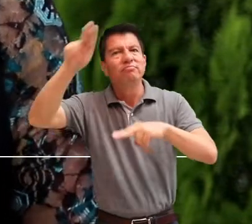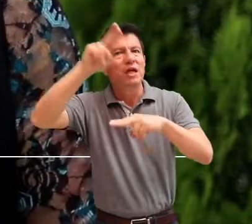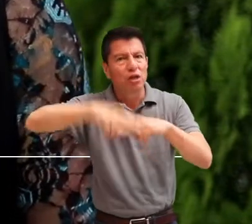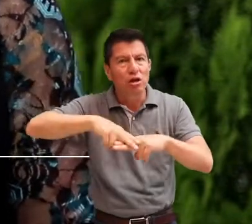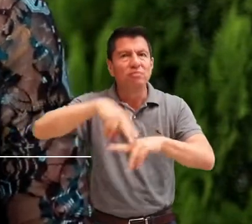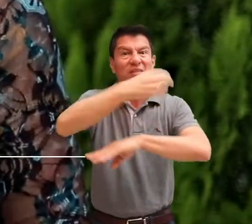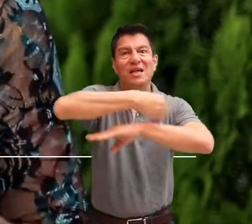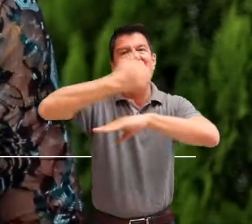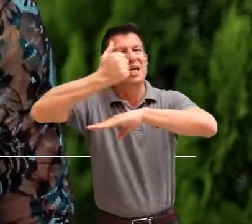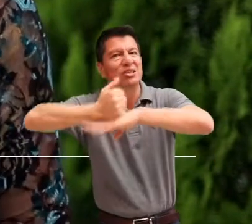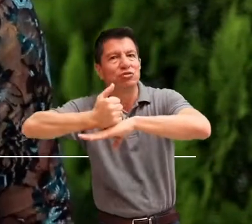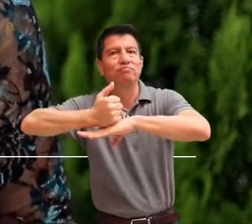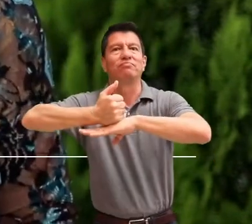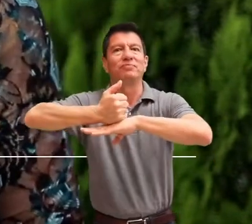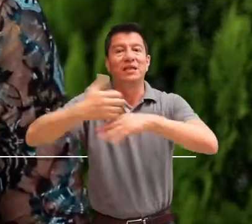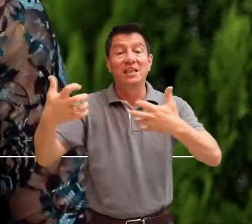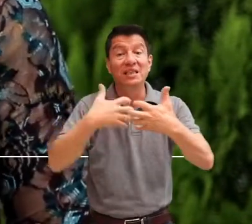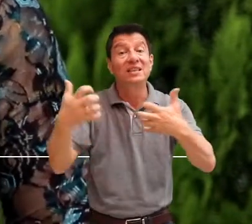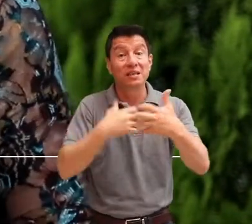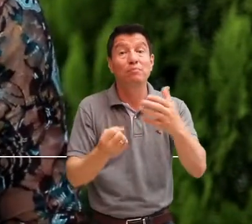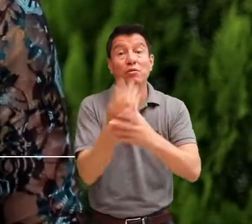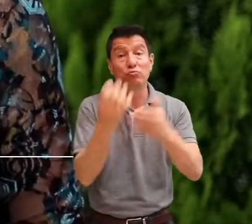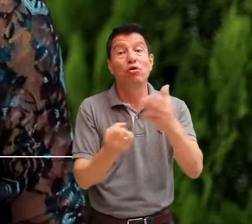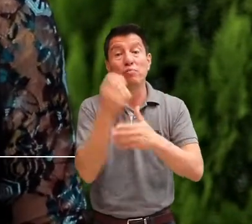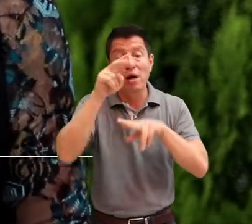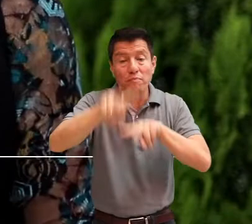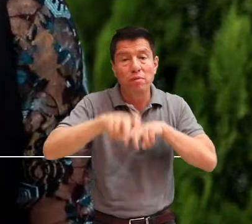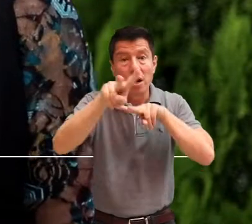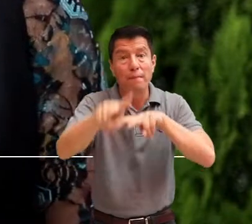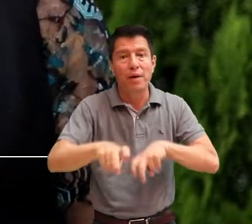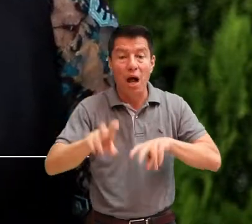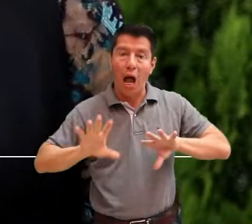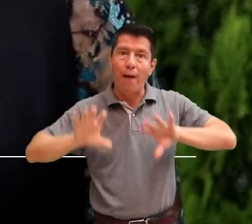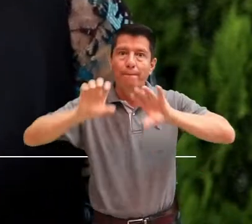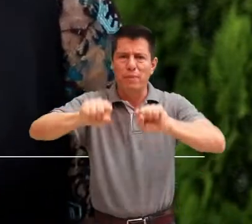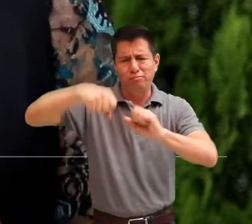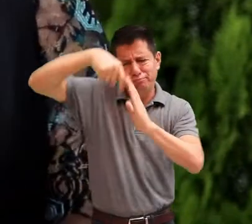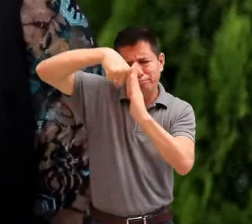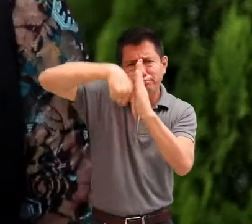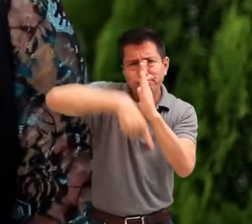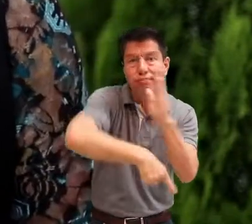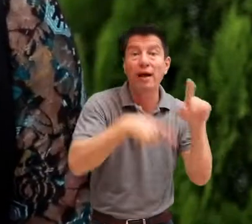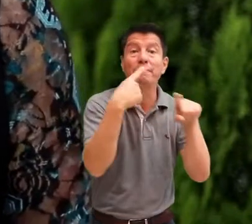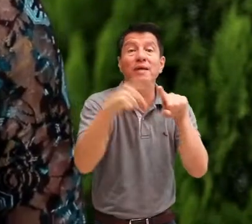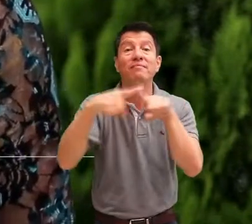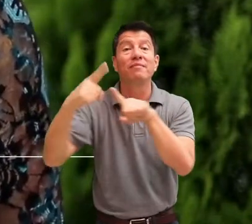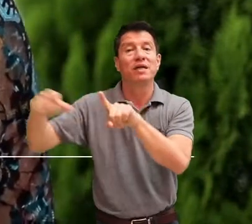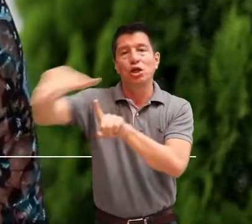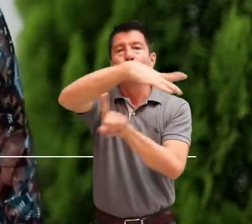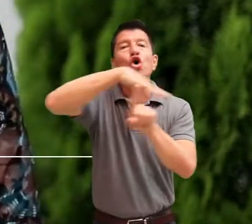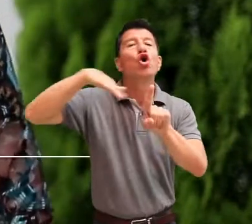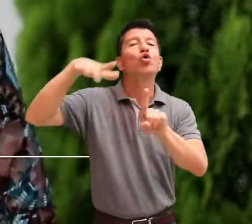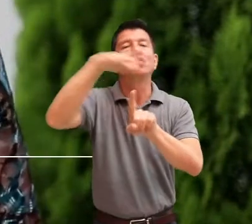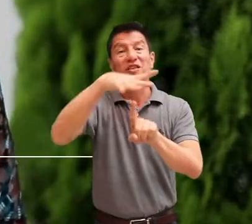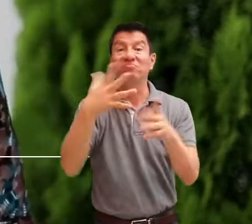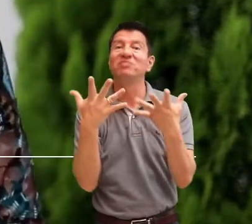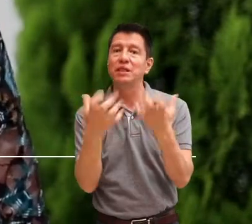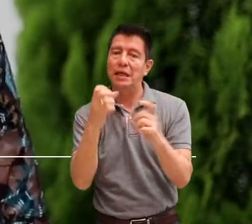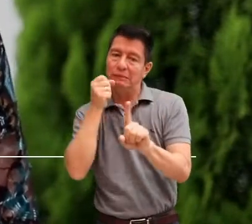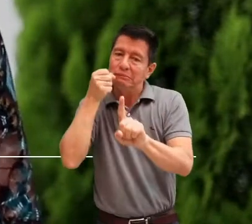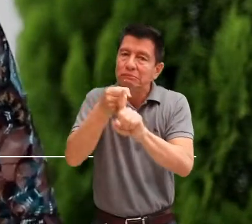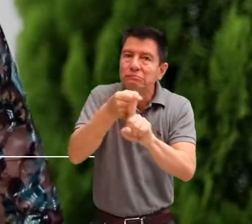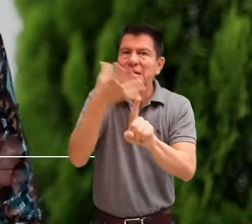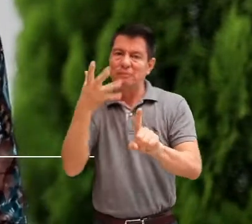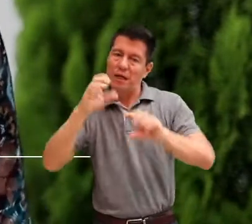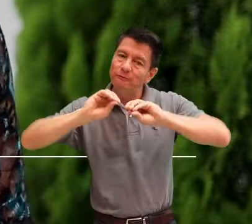en la gestión de sistemas productivos agropecuarios abordando la complejidad de cada uno de los contextos en